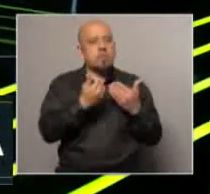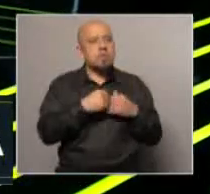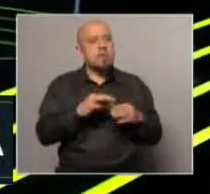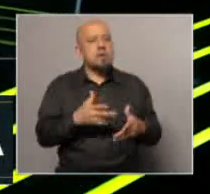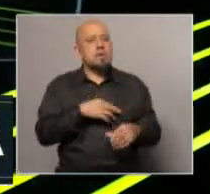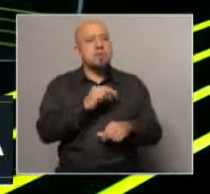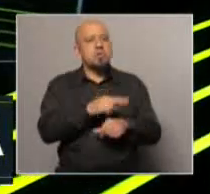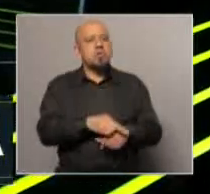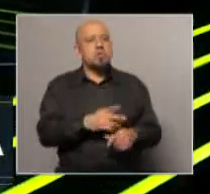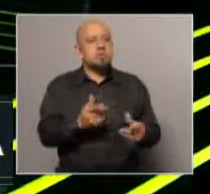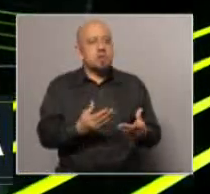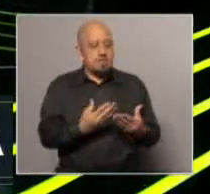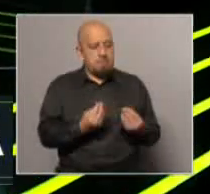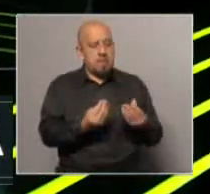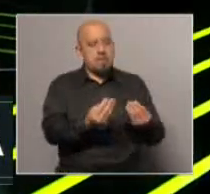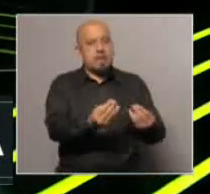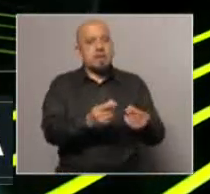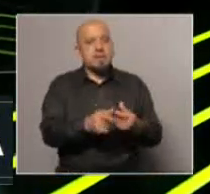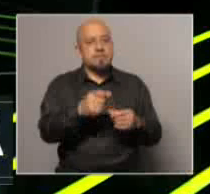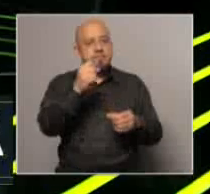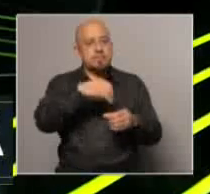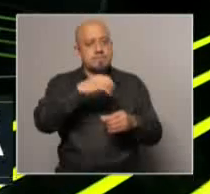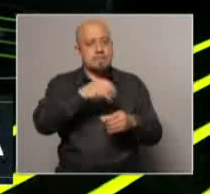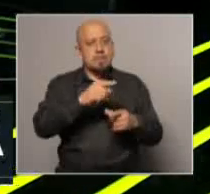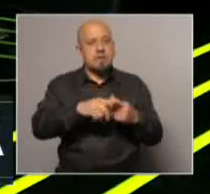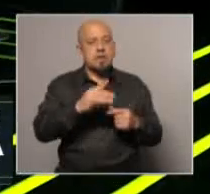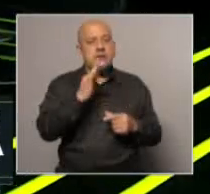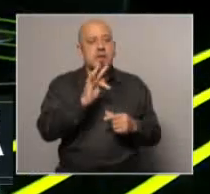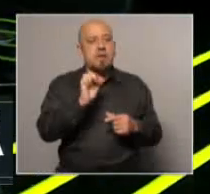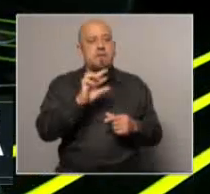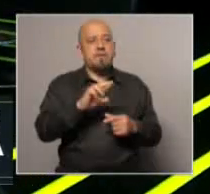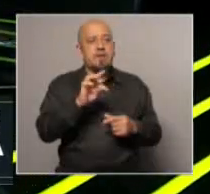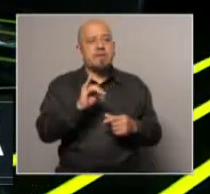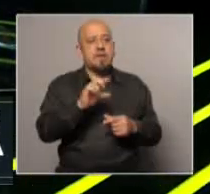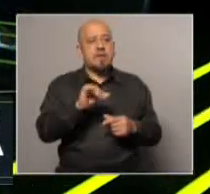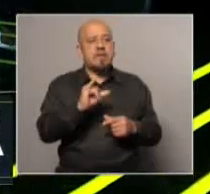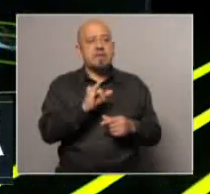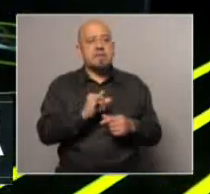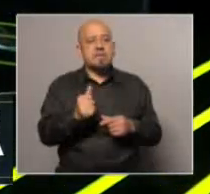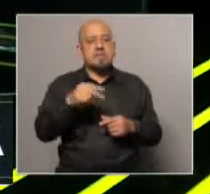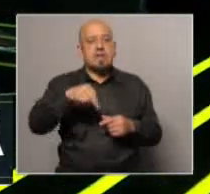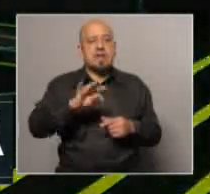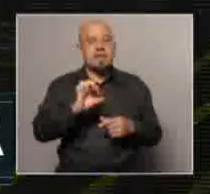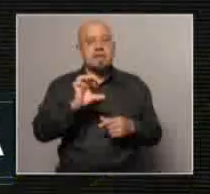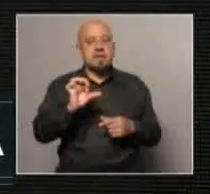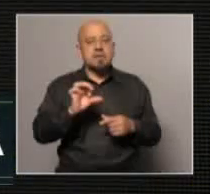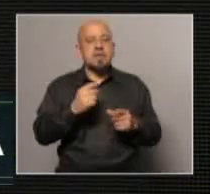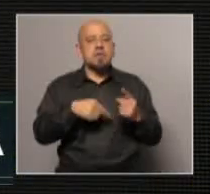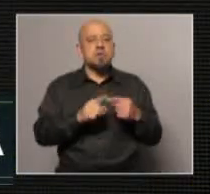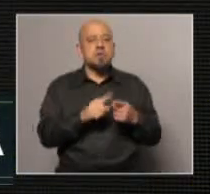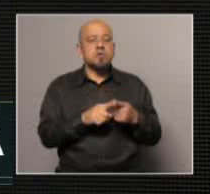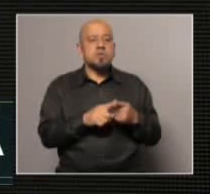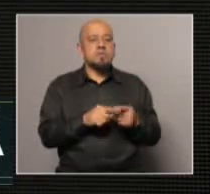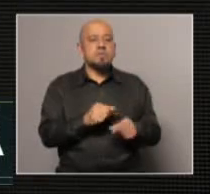qué se utiliza fertilizantes también que utilizan, por ejemplo, el cannabis, ¿no? Con lo cual, ellos sí que están haciendo un negocio que podría en el 2025